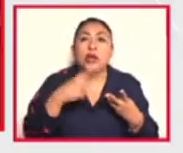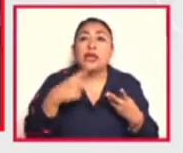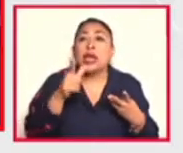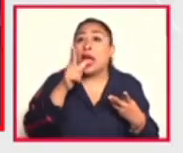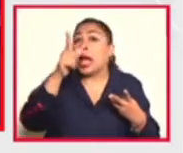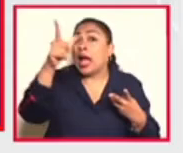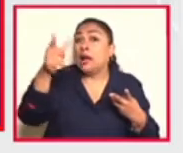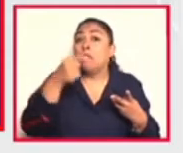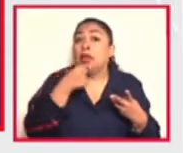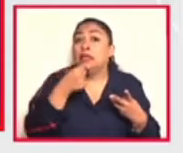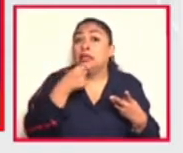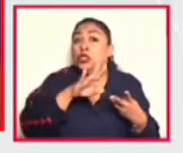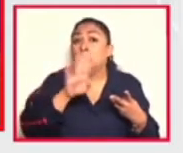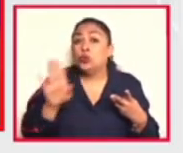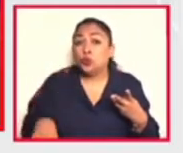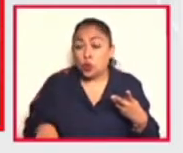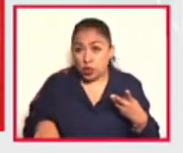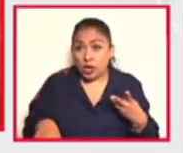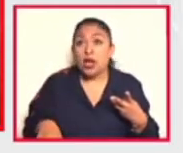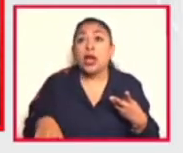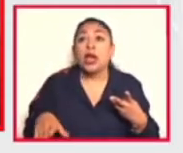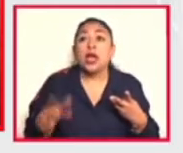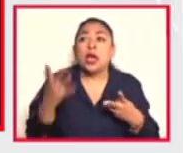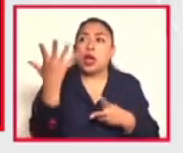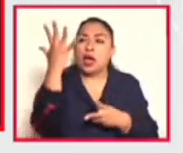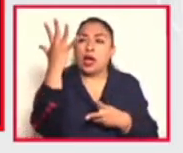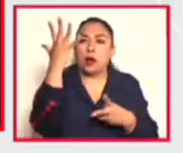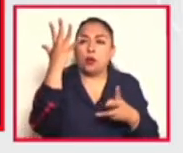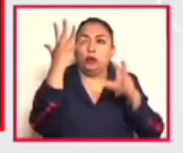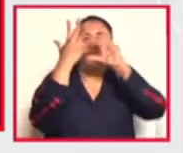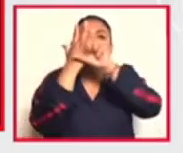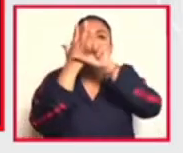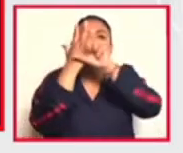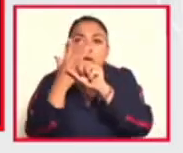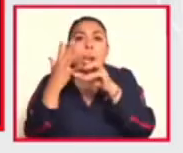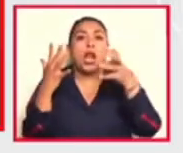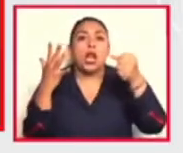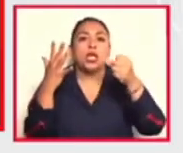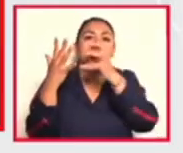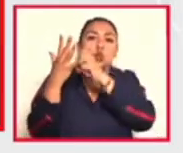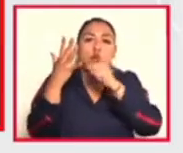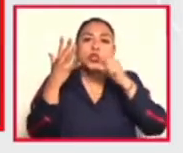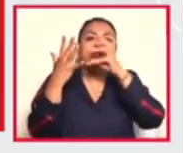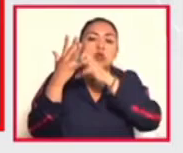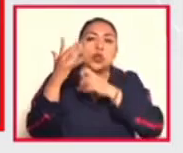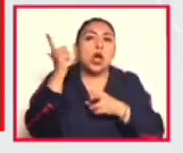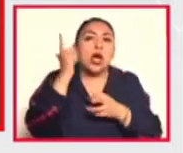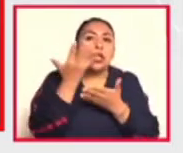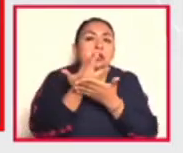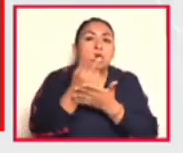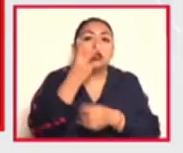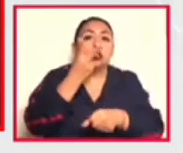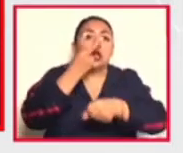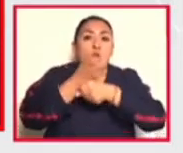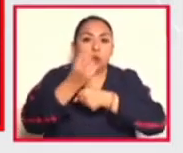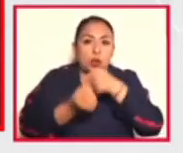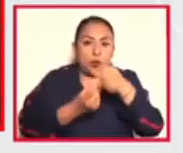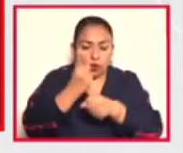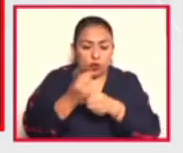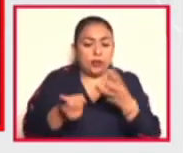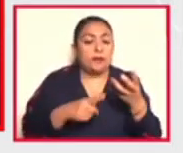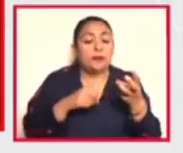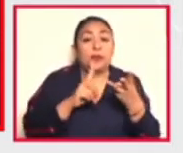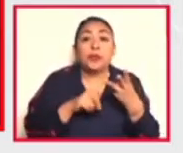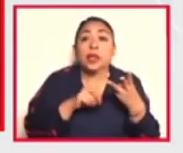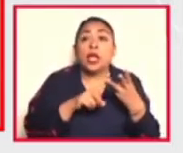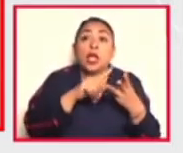niños muertos que se prenden a un árbol donde toman leche esperando una segunda oportunidad. Luego el lugar a donde van